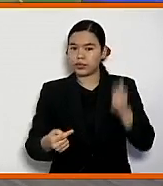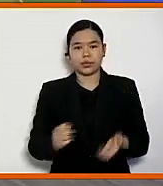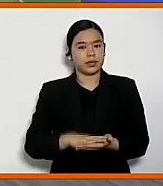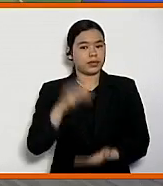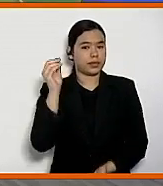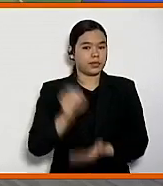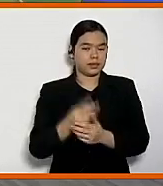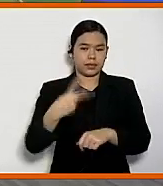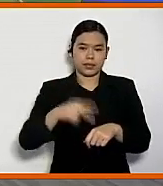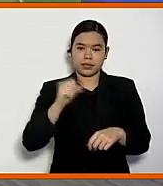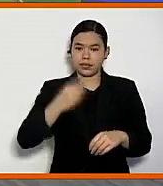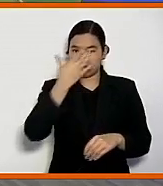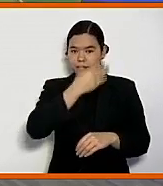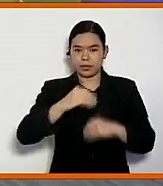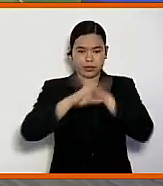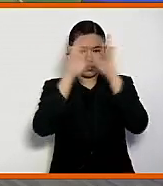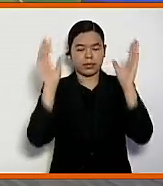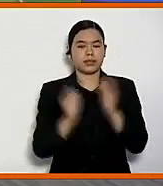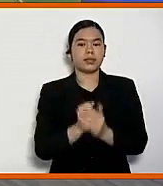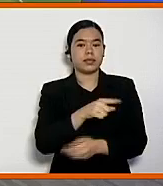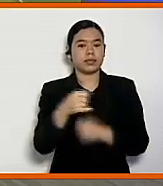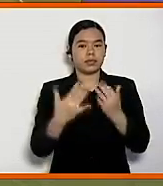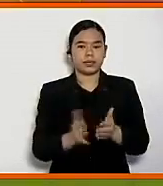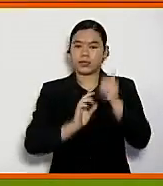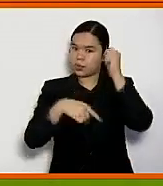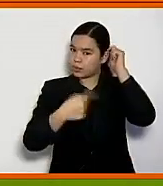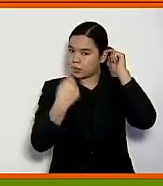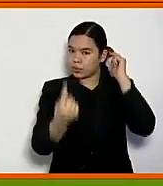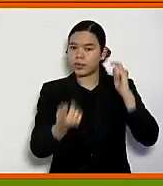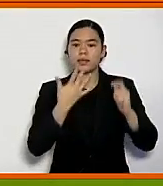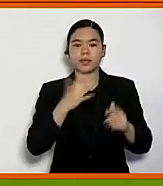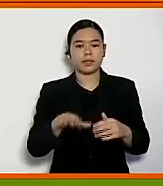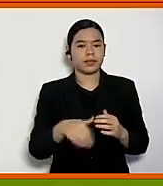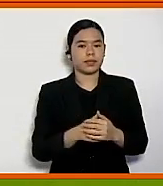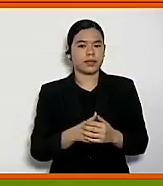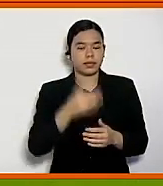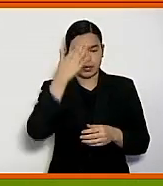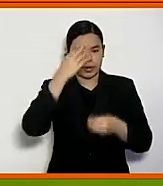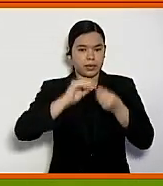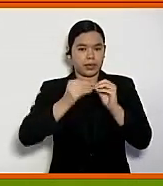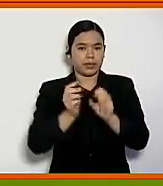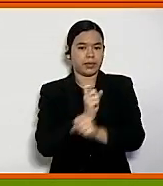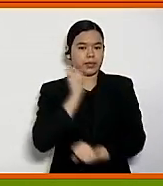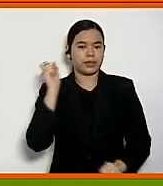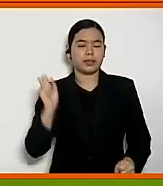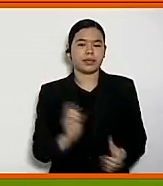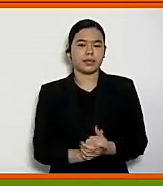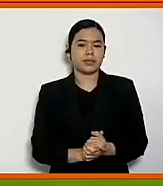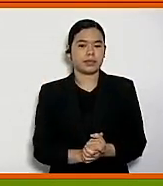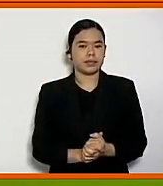2 esta hermosa mañana. Si eres jugador para más 1, suerte, porque tu número favorecido es